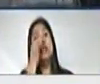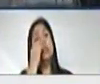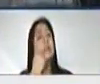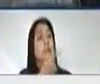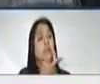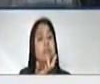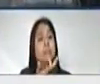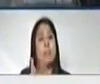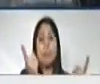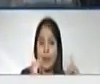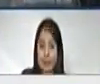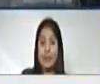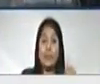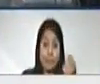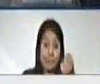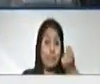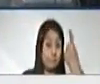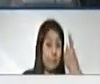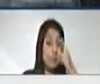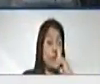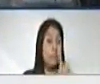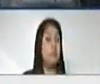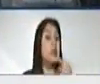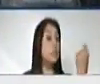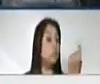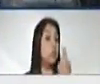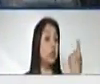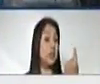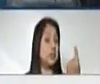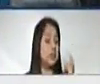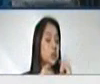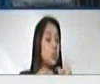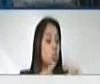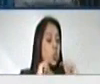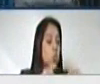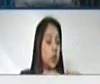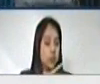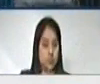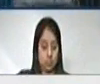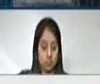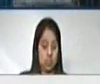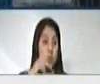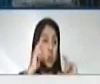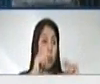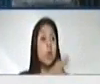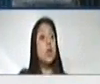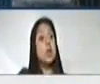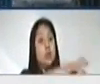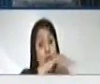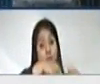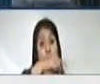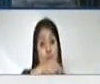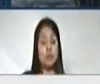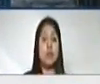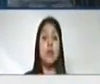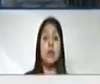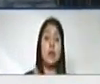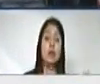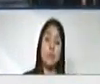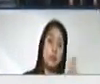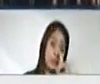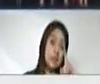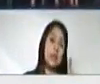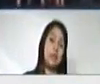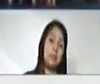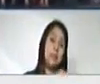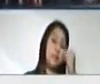321.600 dosis de AstraZeneca para continuar con el proceso de vacunación en nuestro país. Lo habíamos mencionado anteriormente, se había